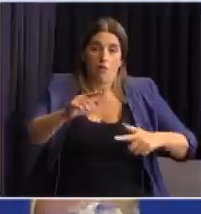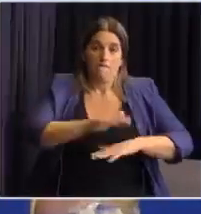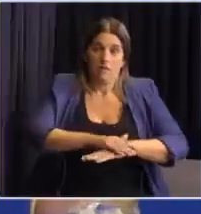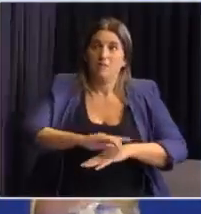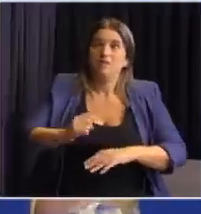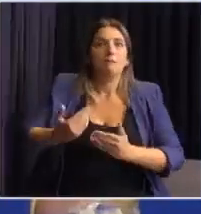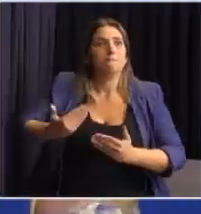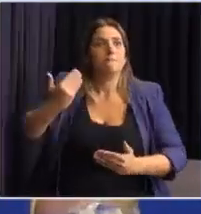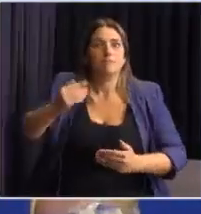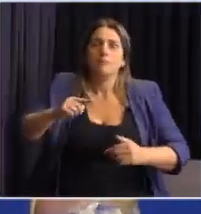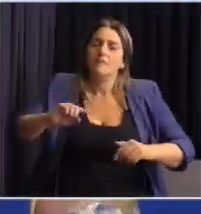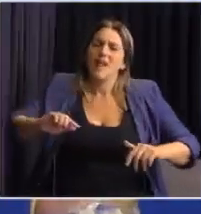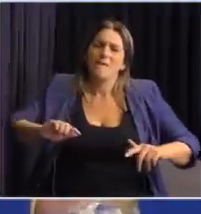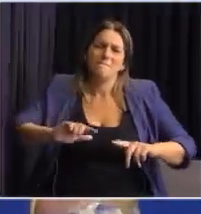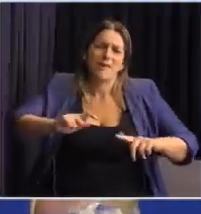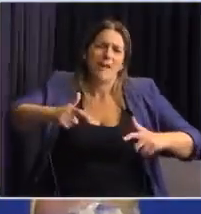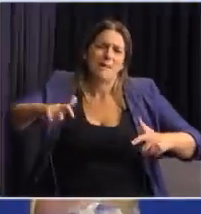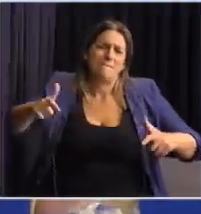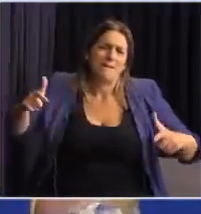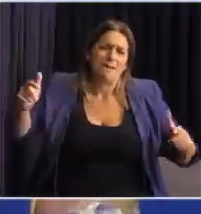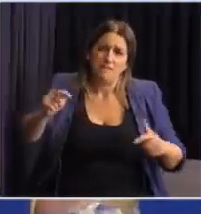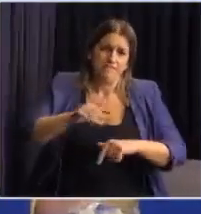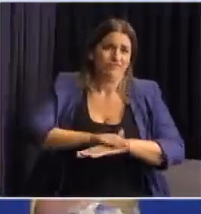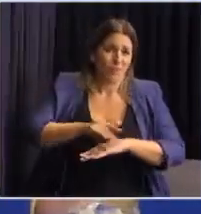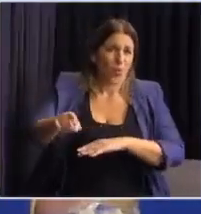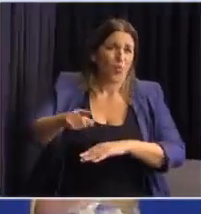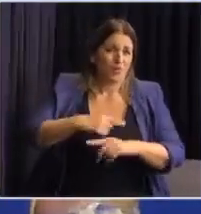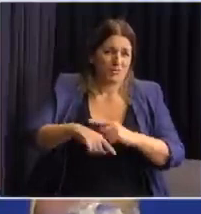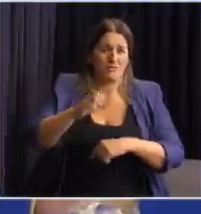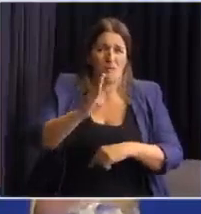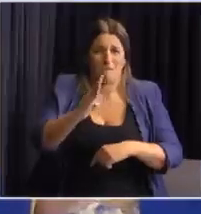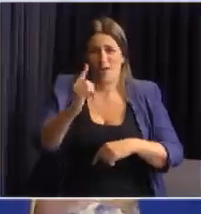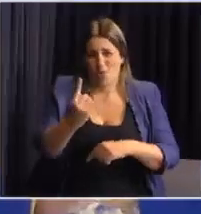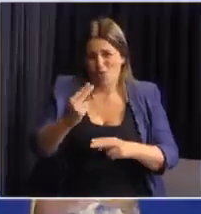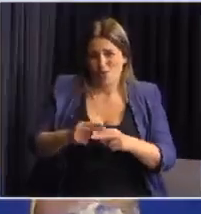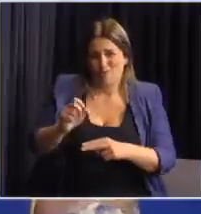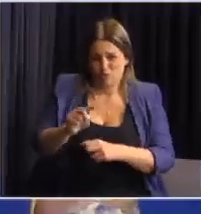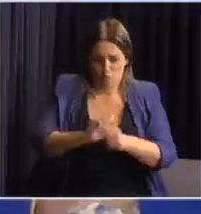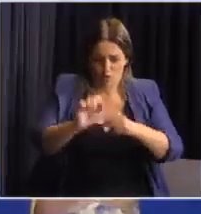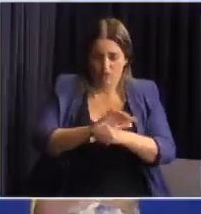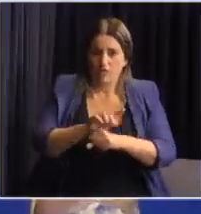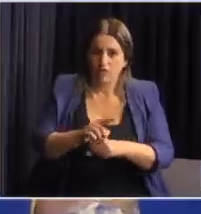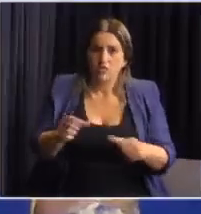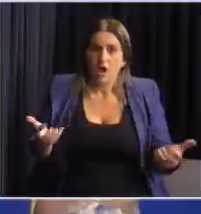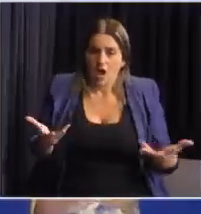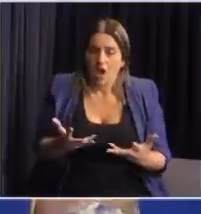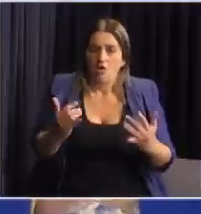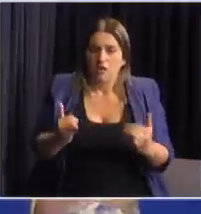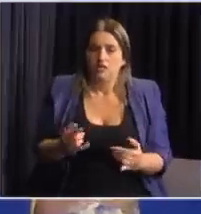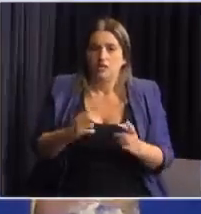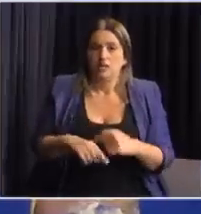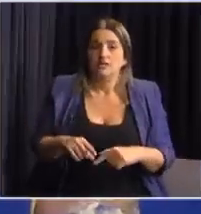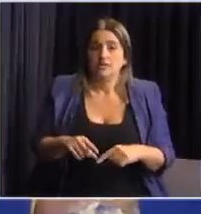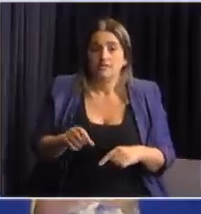que era la primera ola, pero esta fue la primera ola importante. Y esto generó la cantidad de casos activos, por lo tanto, la cantidad de hospitalizaciones,